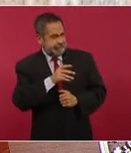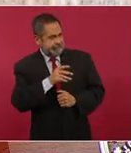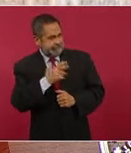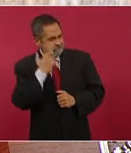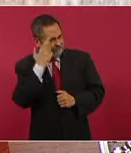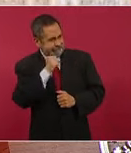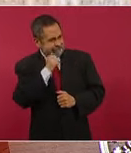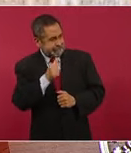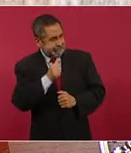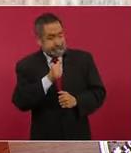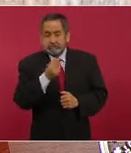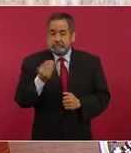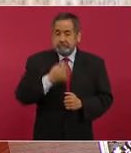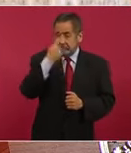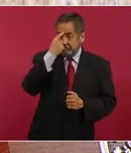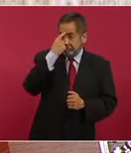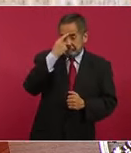así pasa.